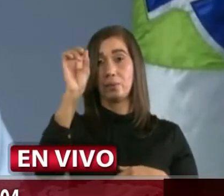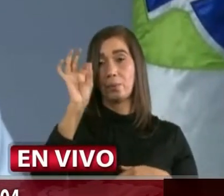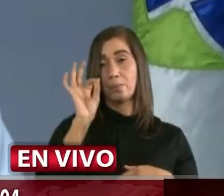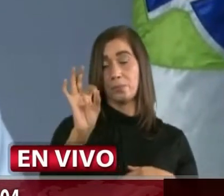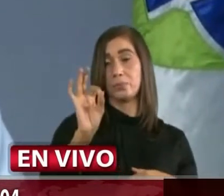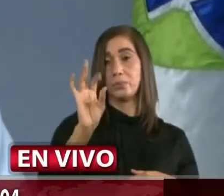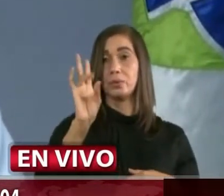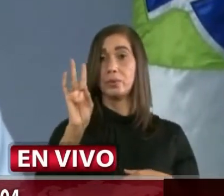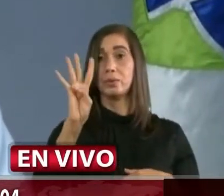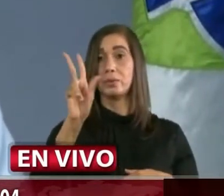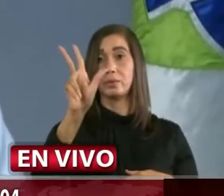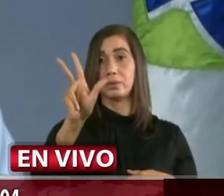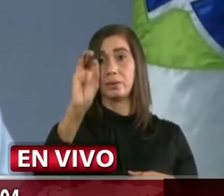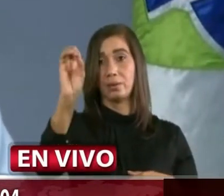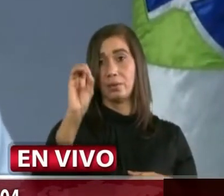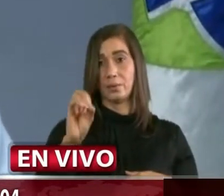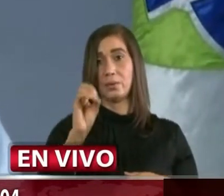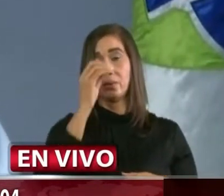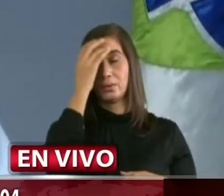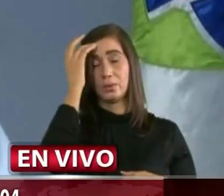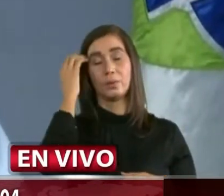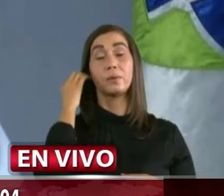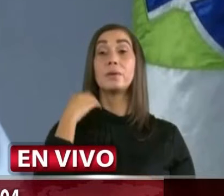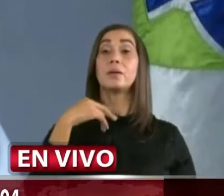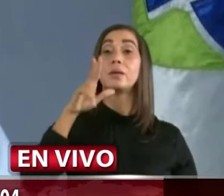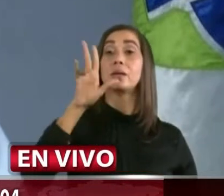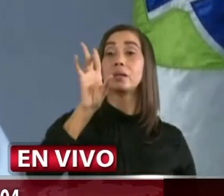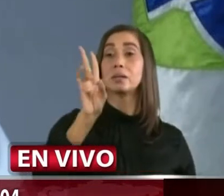21.73%. El